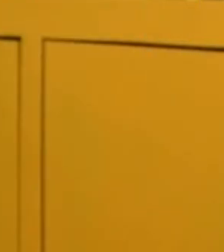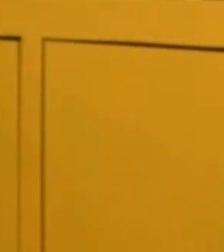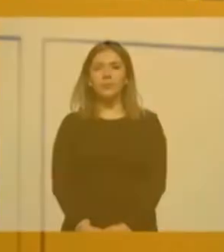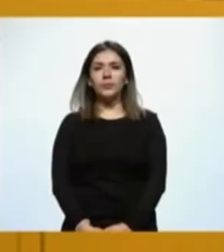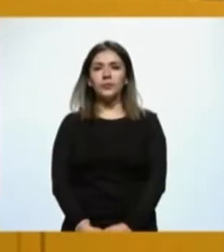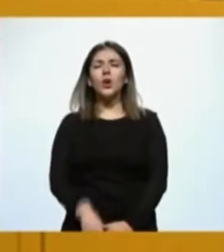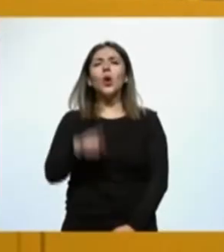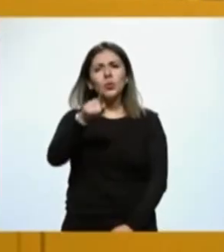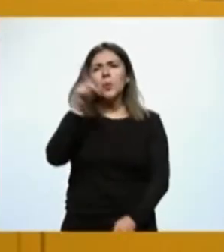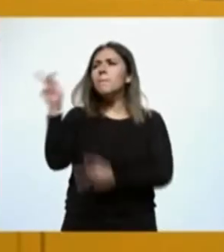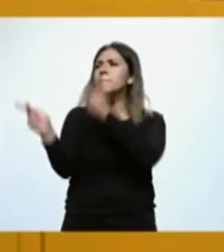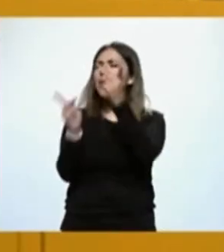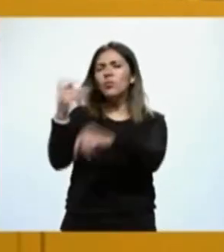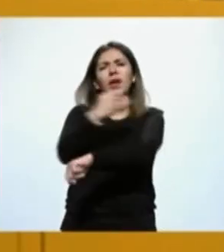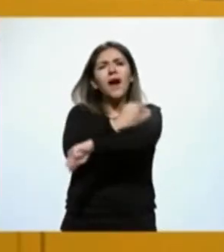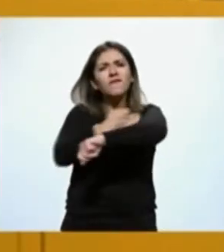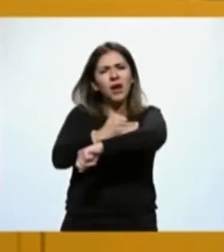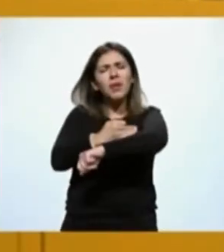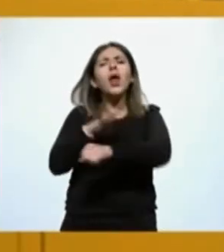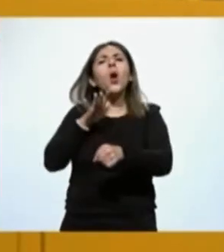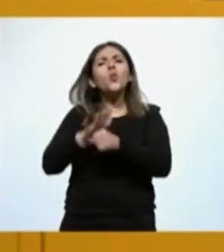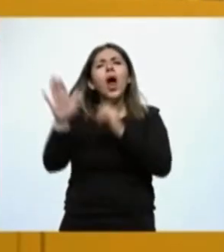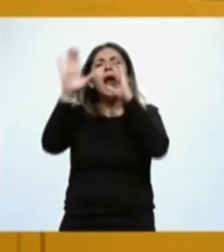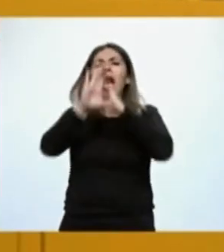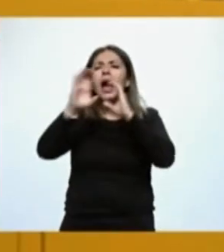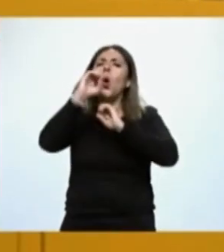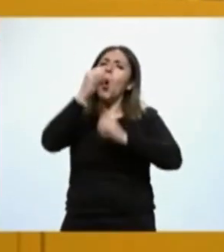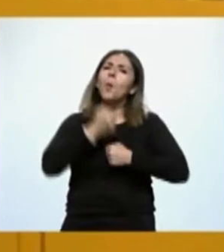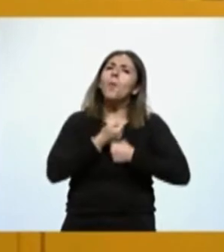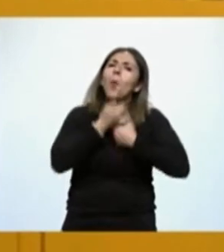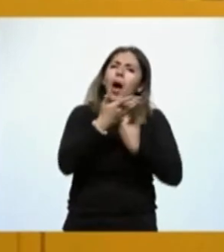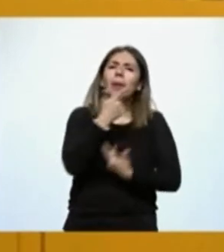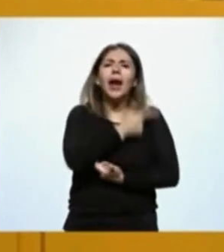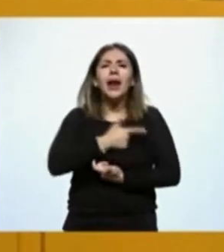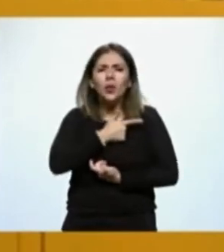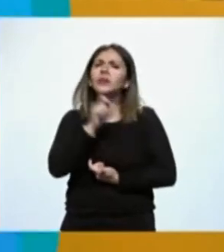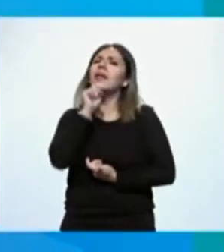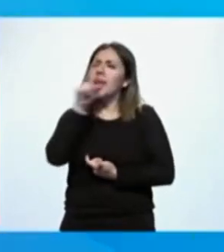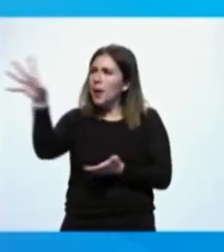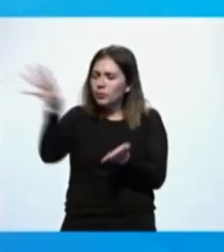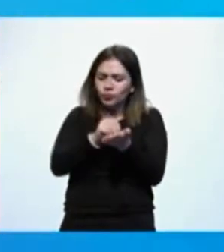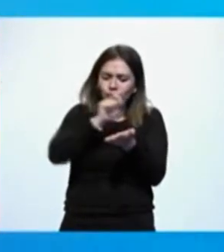Pregúntale a uno o dos familiares qué canción o poema les gusta y también anótalas.